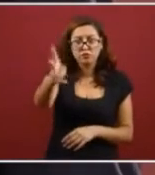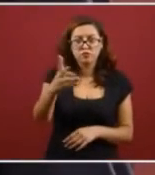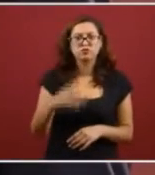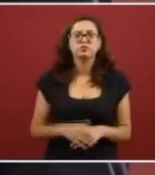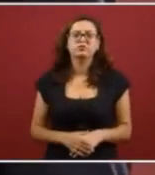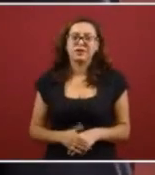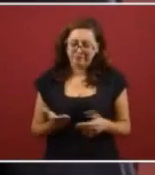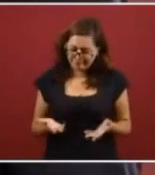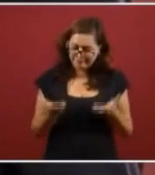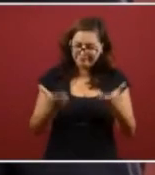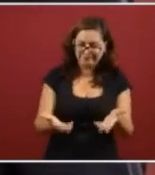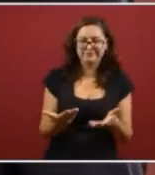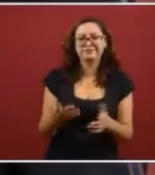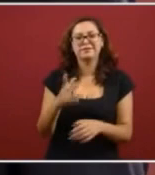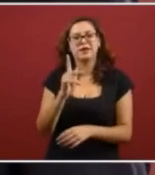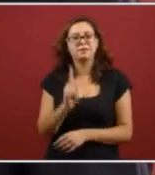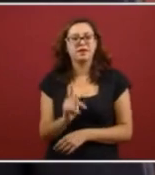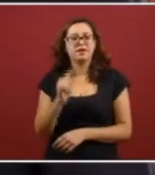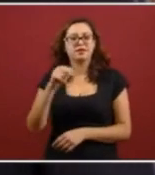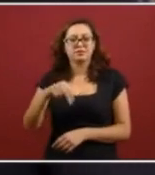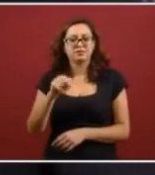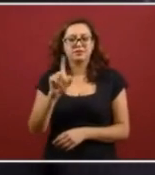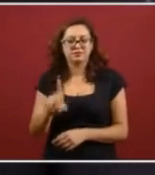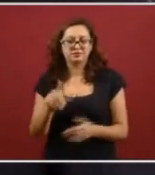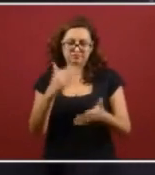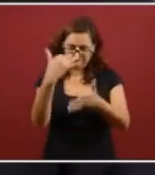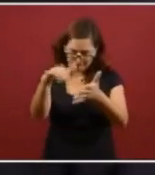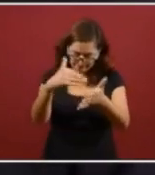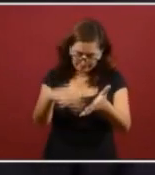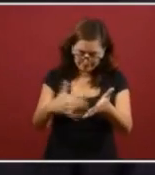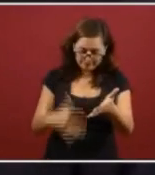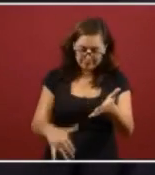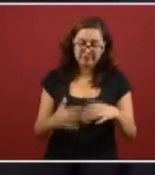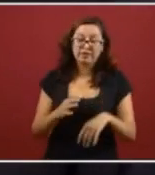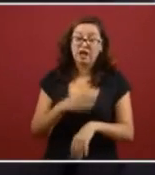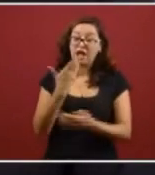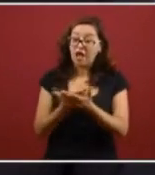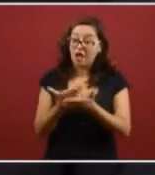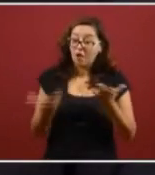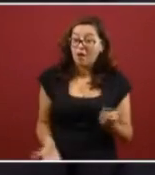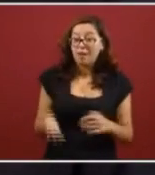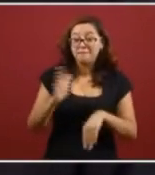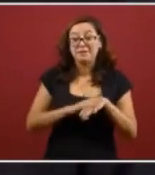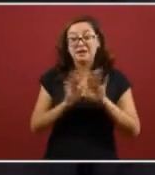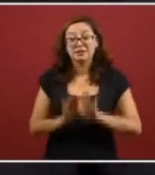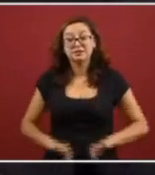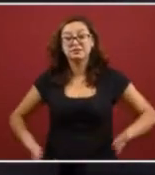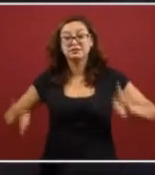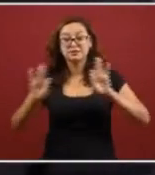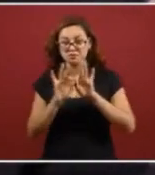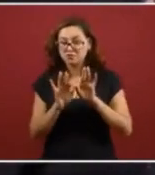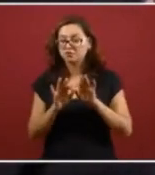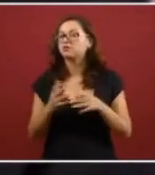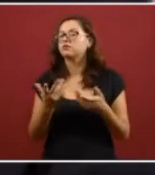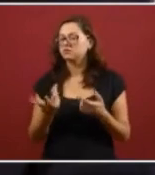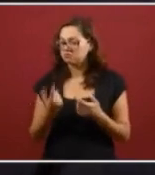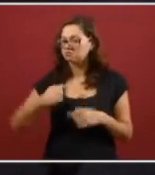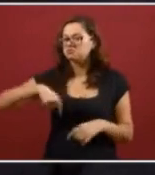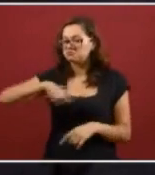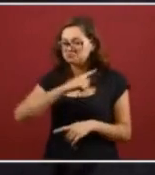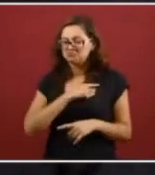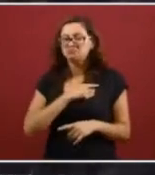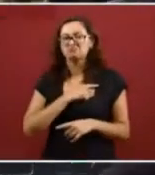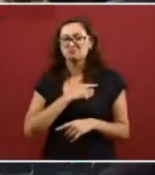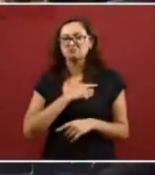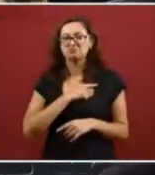Lean. Read it. El programa de desarrollo. Que por cierto, ahora, con más razón, that for more reason, lo vamos with more reason, a we